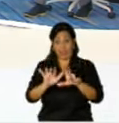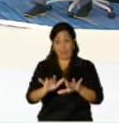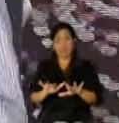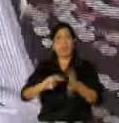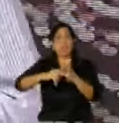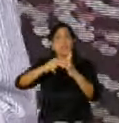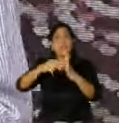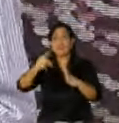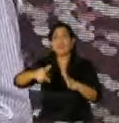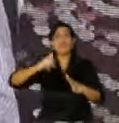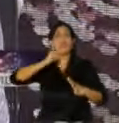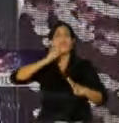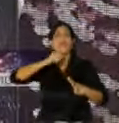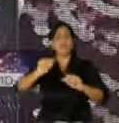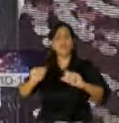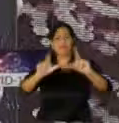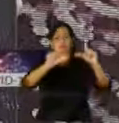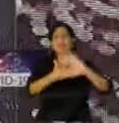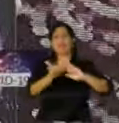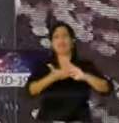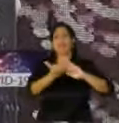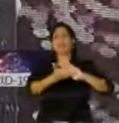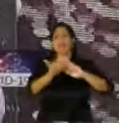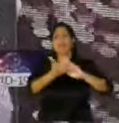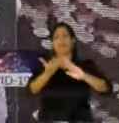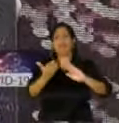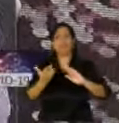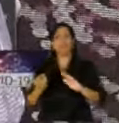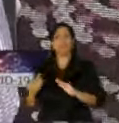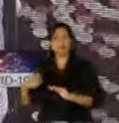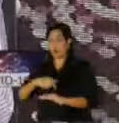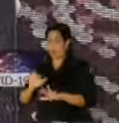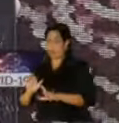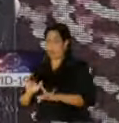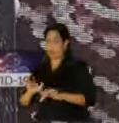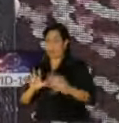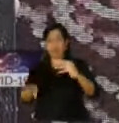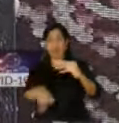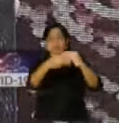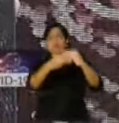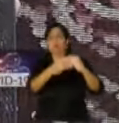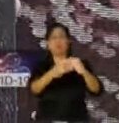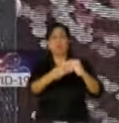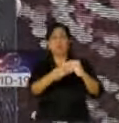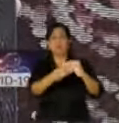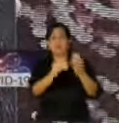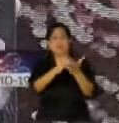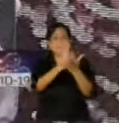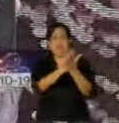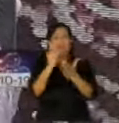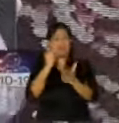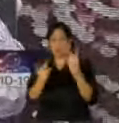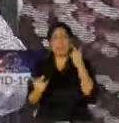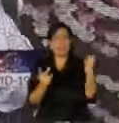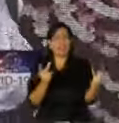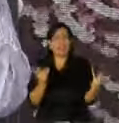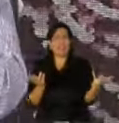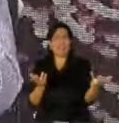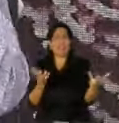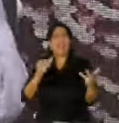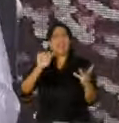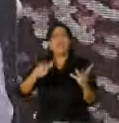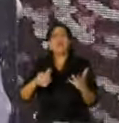ente vivo, ¿verdad? En el sentido de que es un ente que está transformándose. Es la respuesta del departamento a la situación del país para